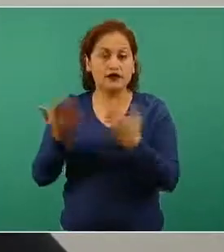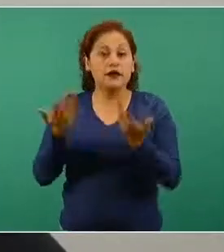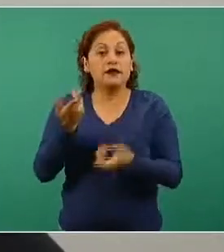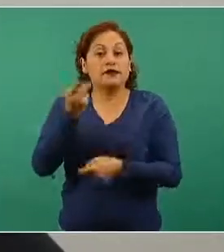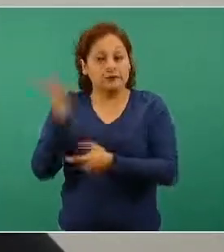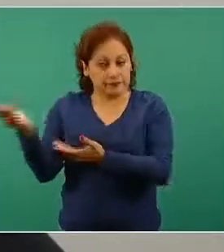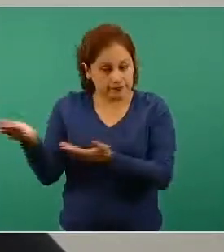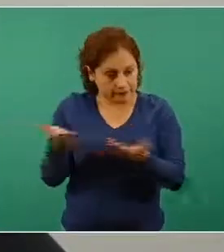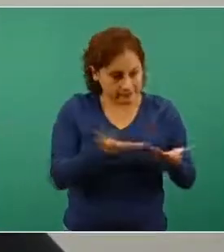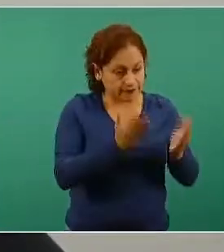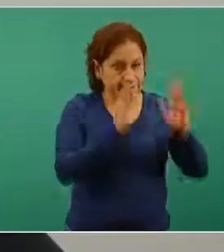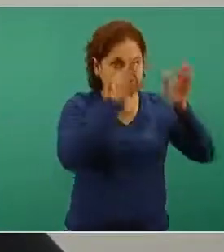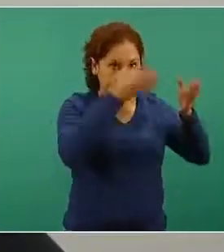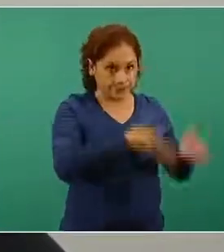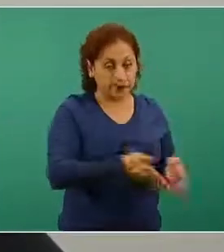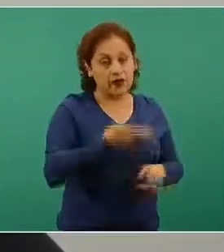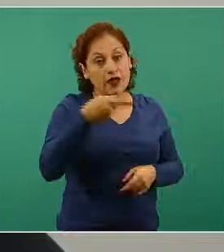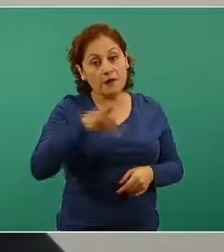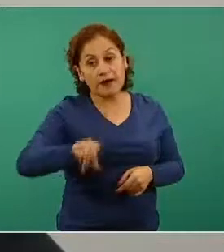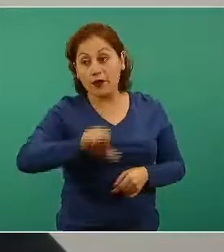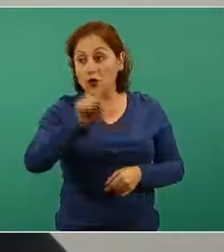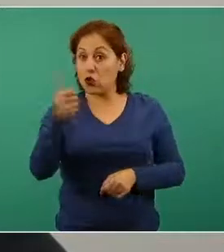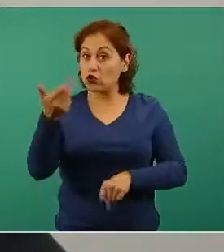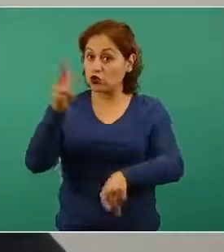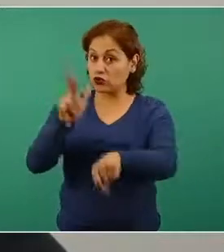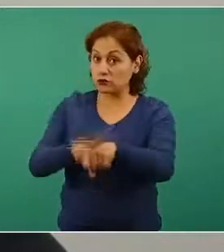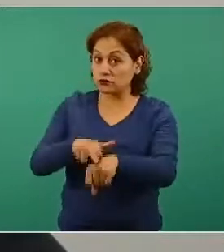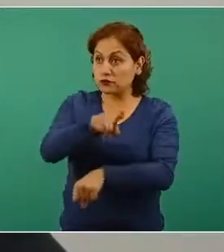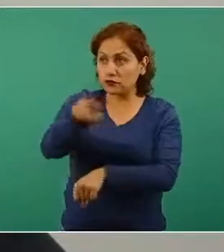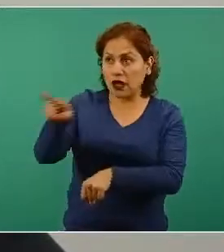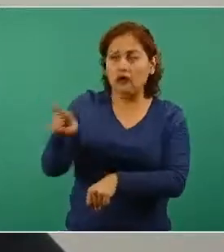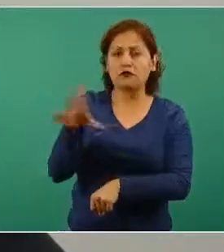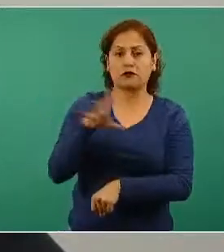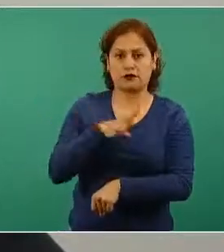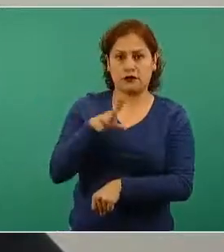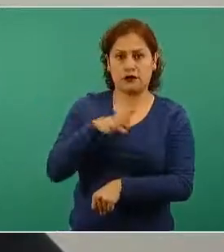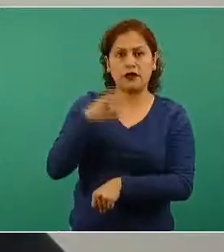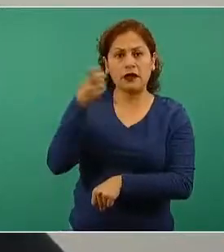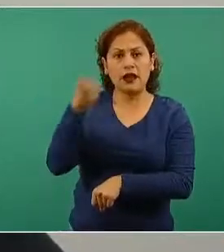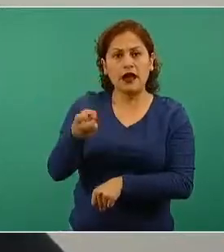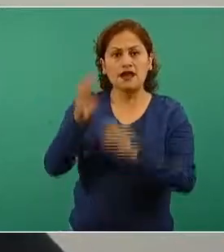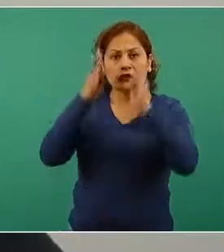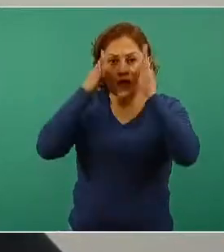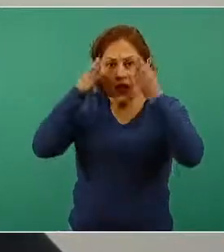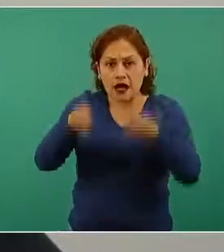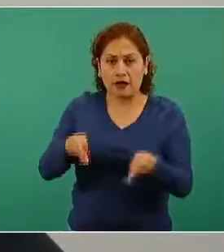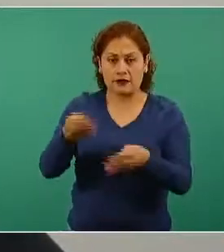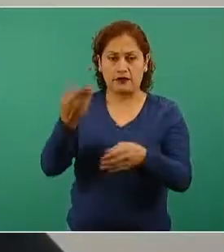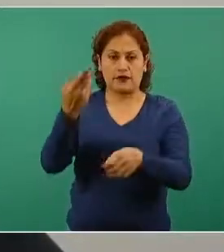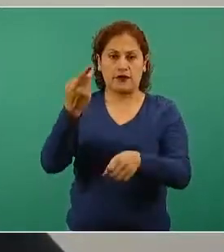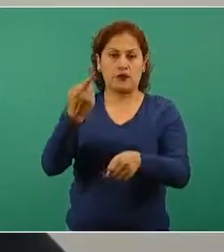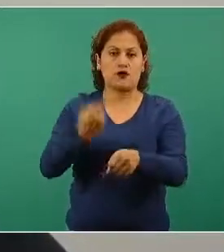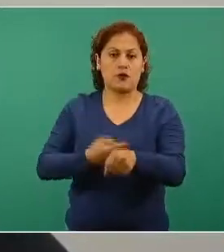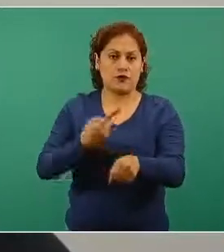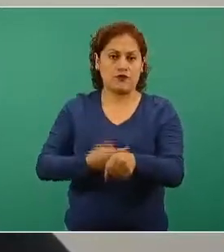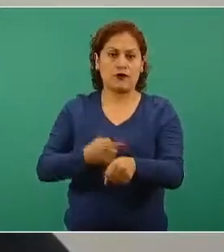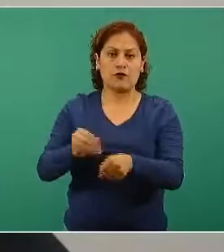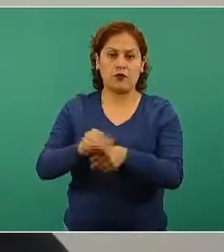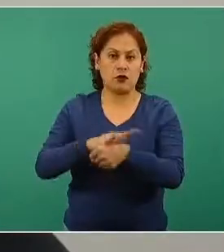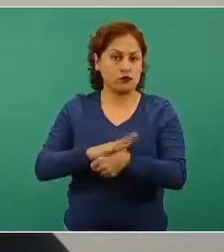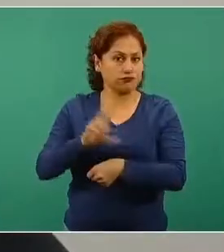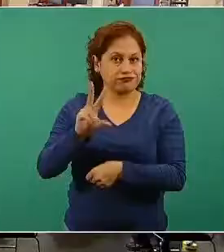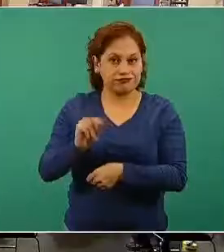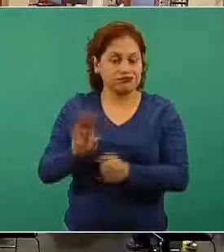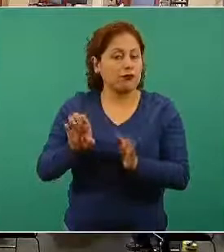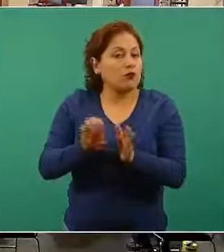de unidades, hay otras unidades que nunca fueron clasificadas como unidades COVID. Estamos hablando precisamente de